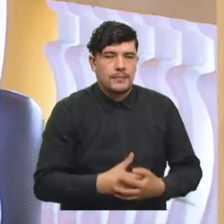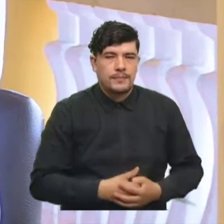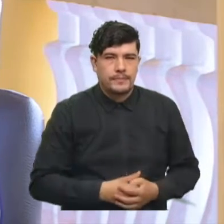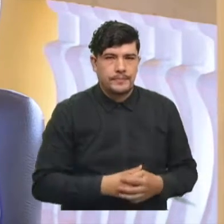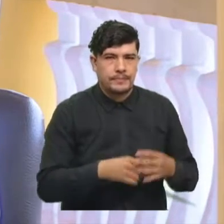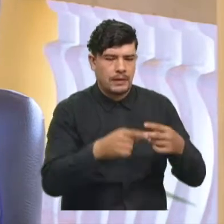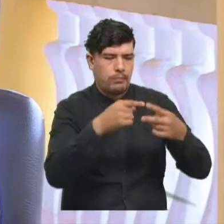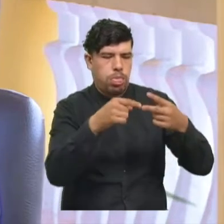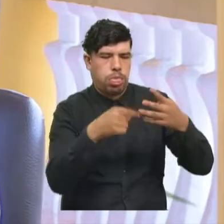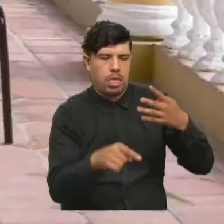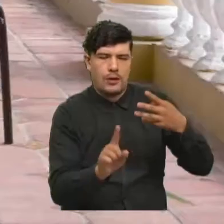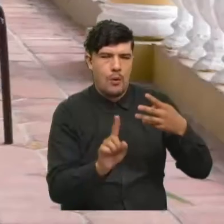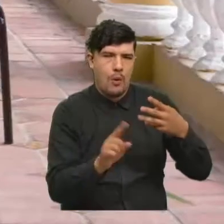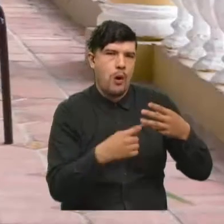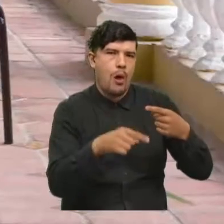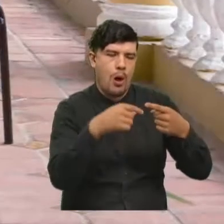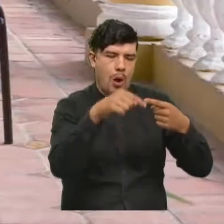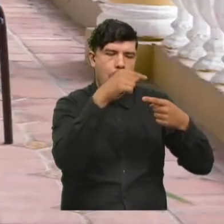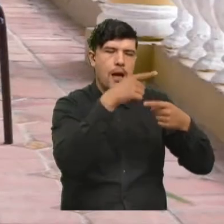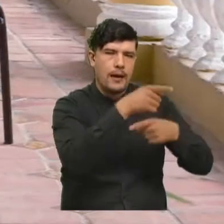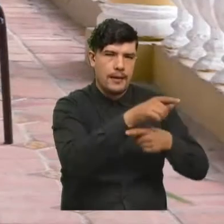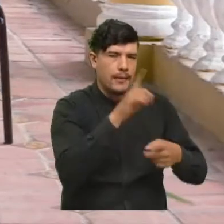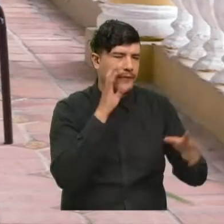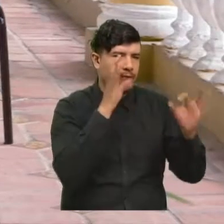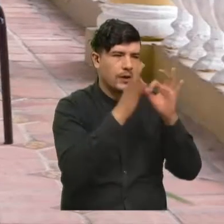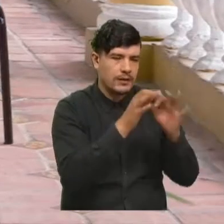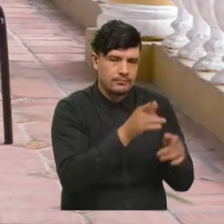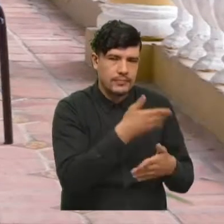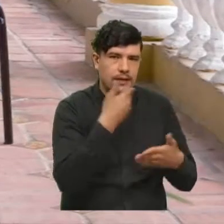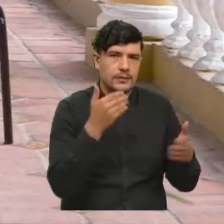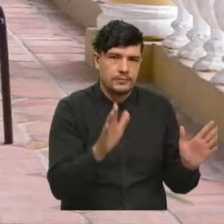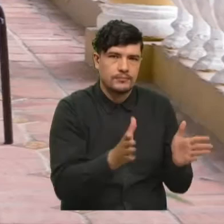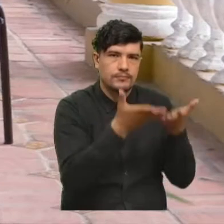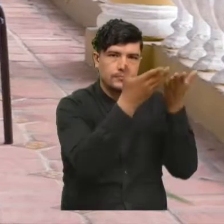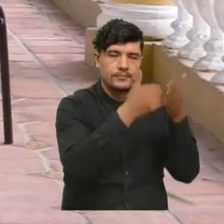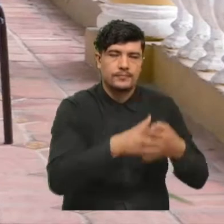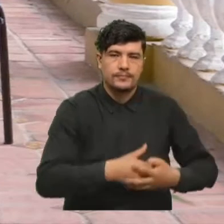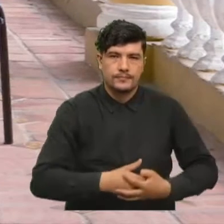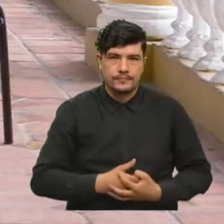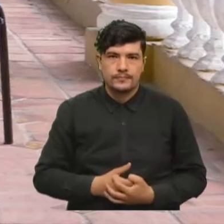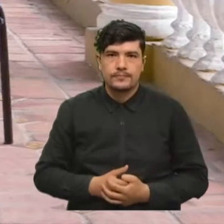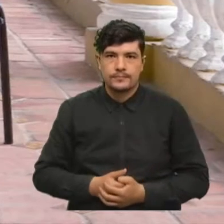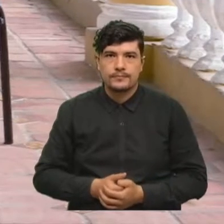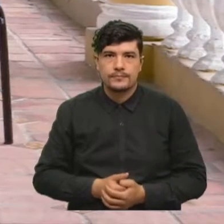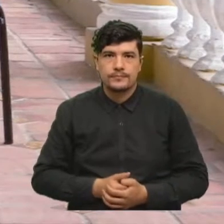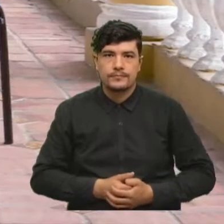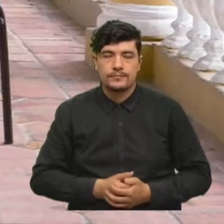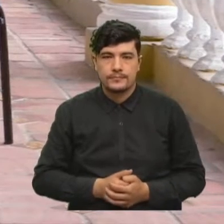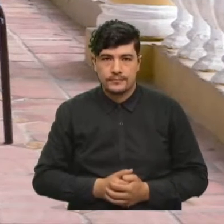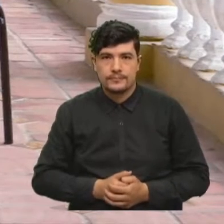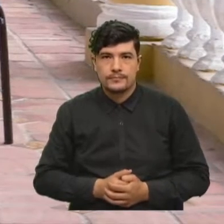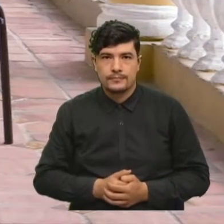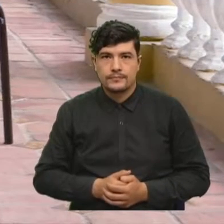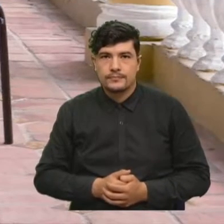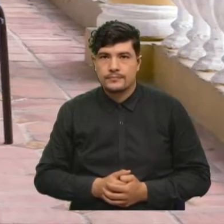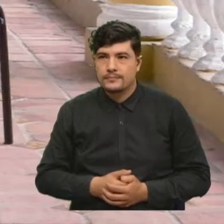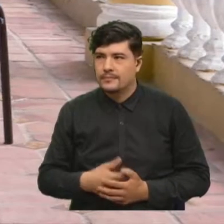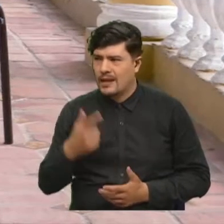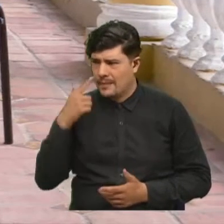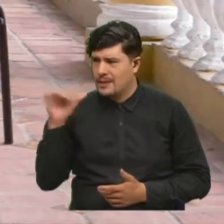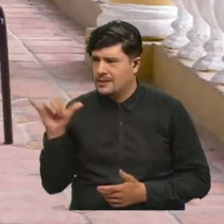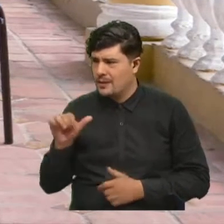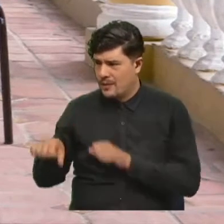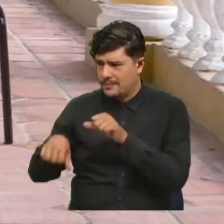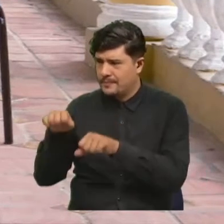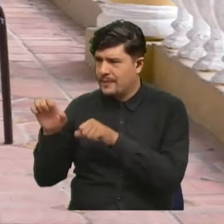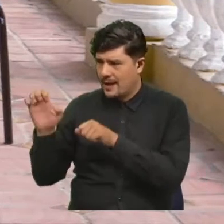sino mejorar y creo que ese ha sido el propósito hay que ir a buscar como en el libro a luego ir a buscar allá la camisa rosada y así llegar a la